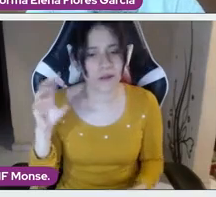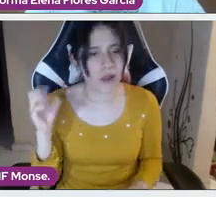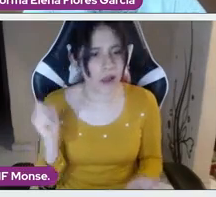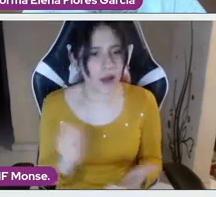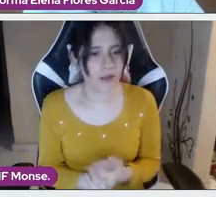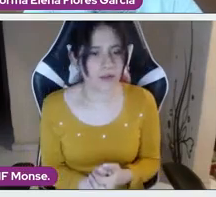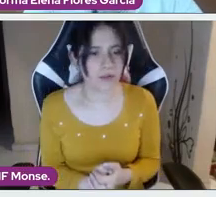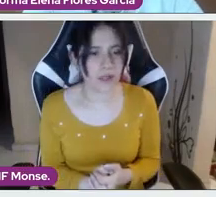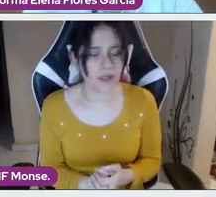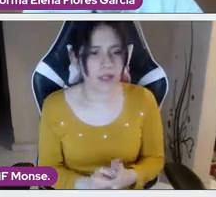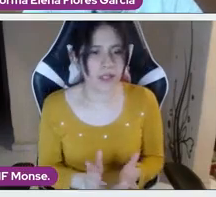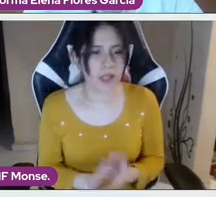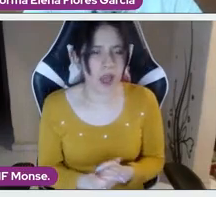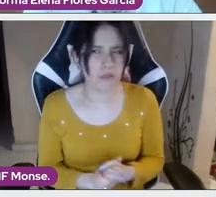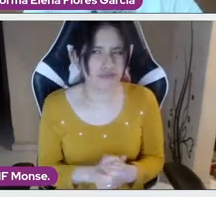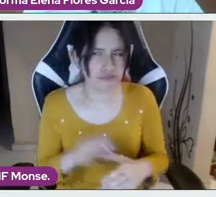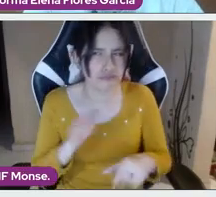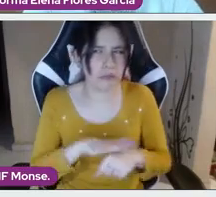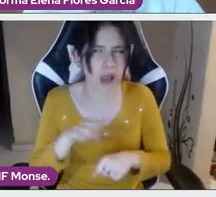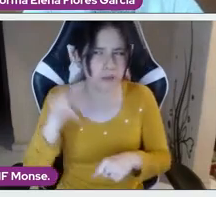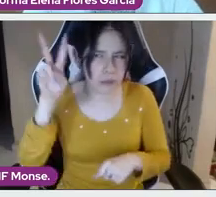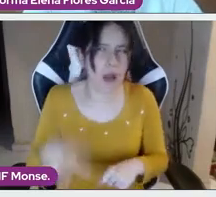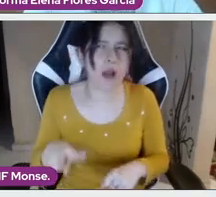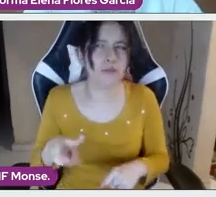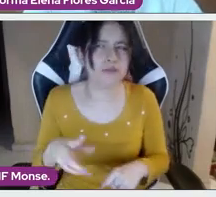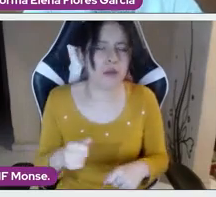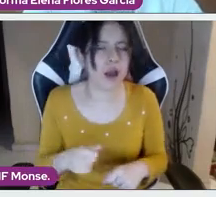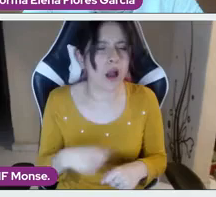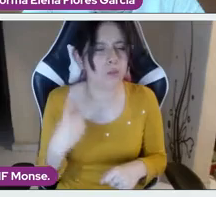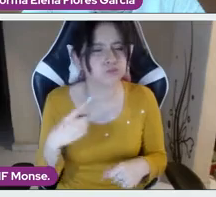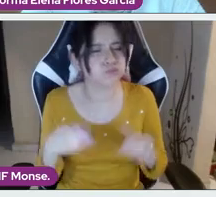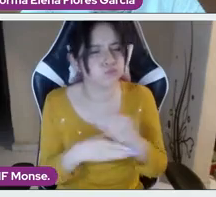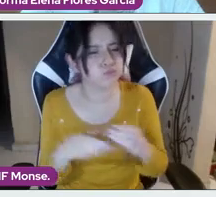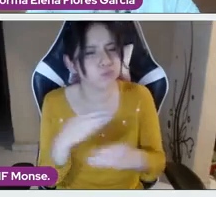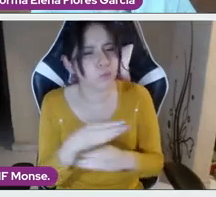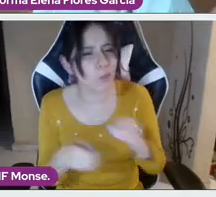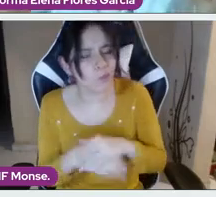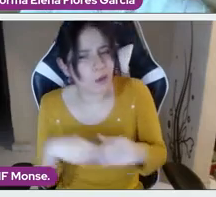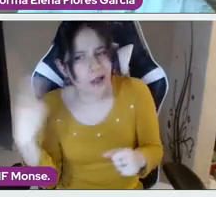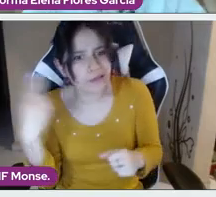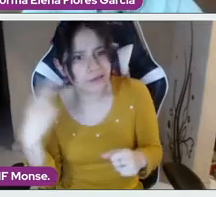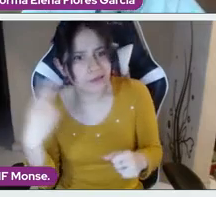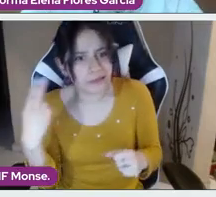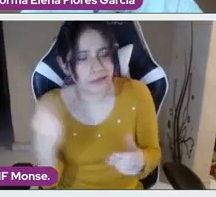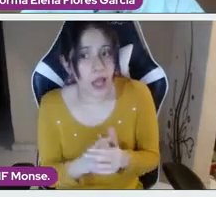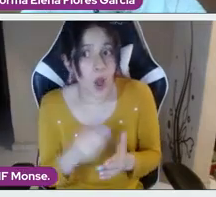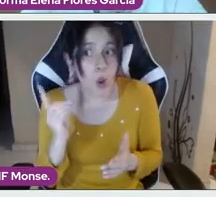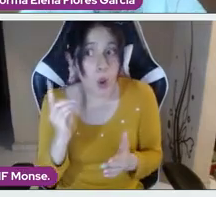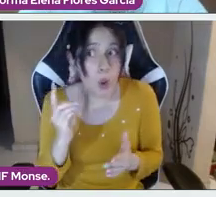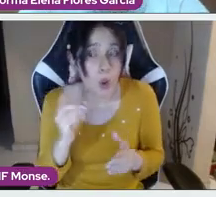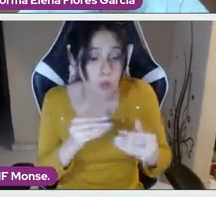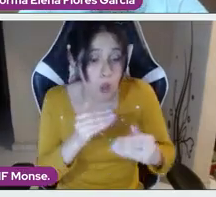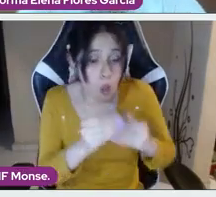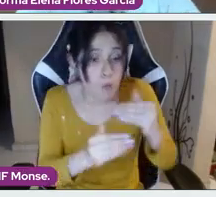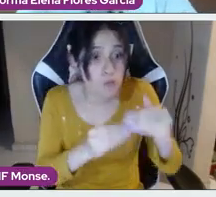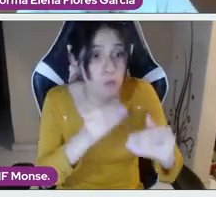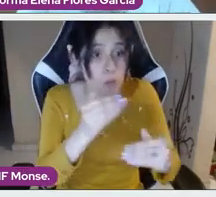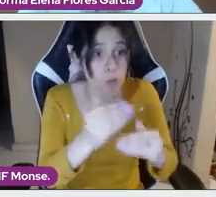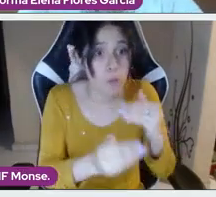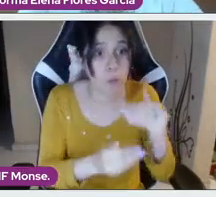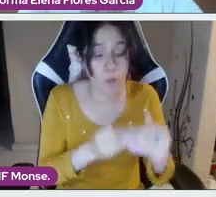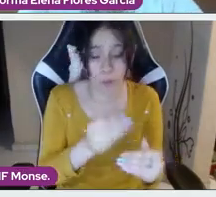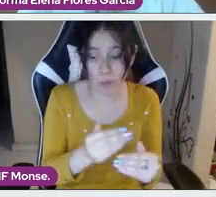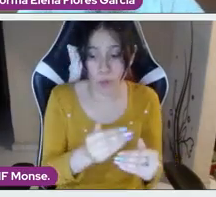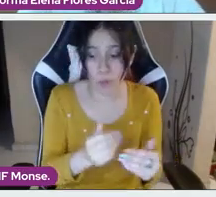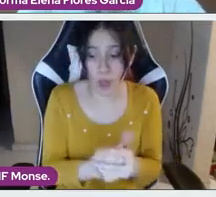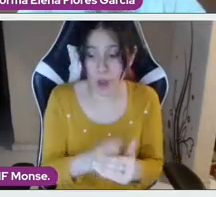más aterrizado, qué habilidades se requieren o se desarrollan durante la crianza